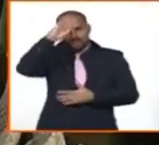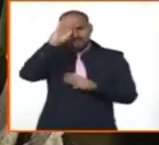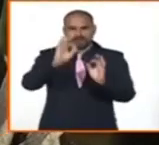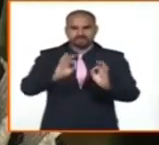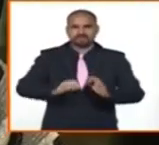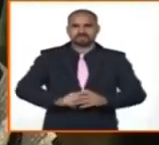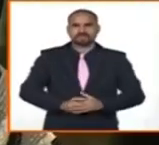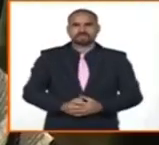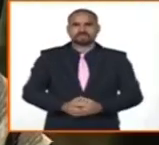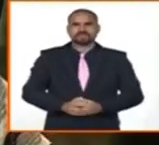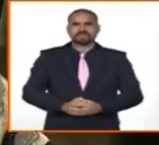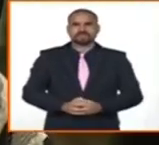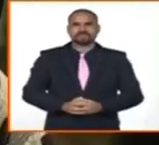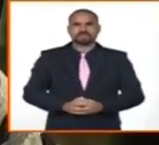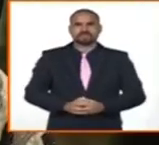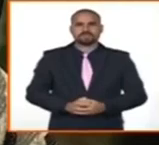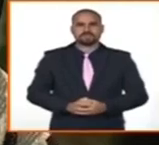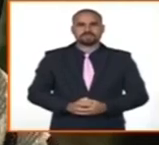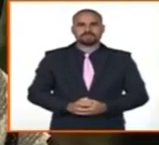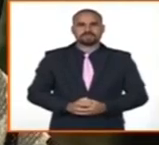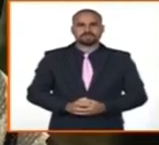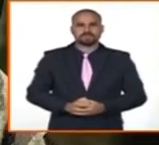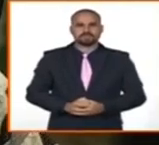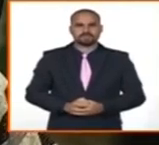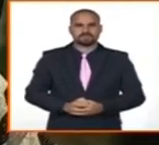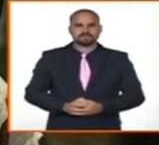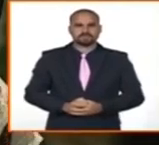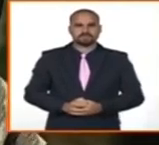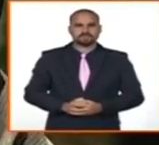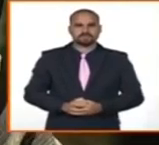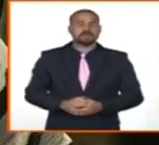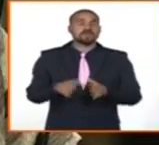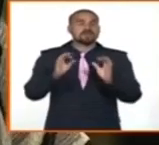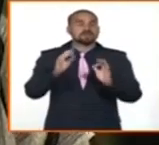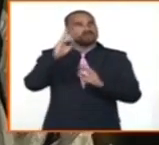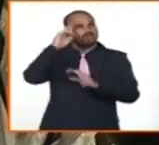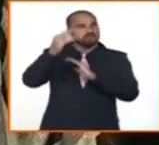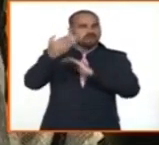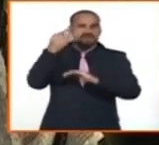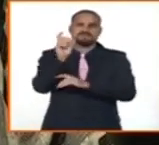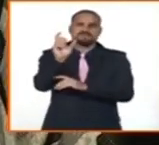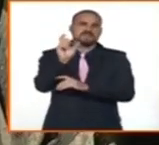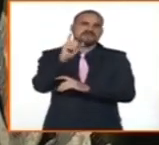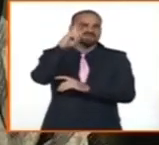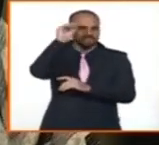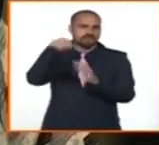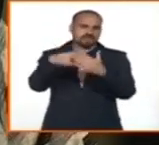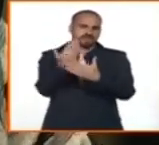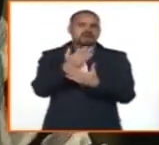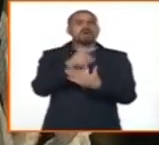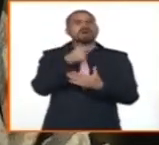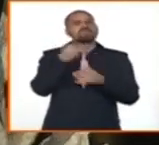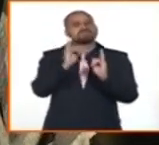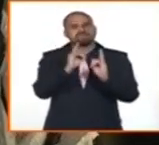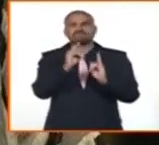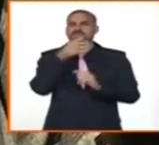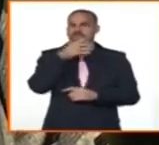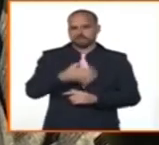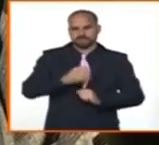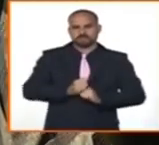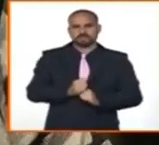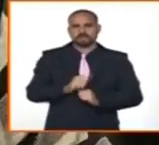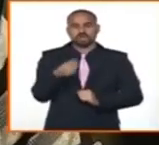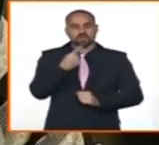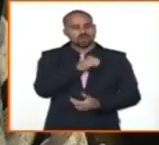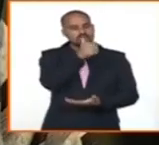Una consideración, Tristán, el momento en el que muere Fidel, estábamos en el Instituto Patria, el lugar de resistencia que